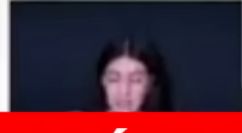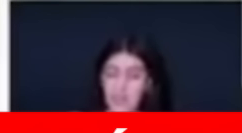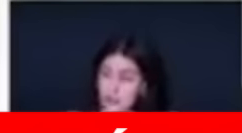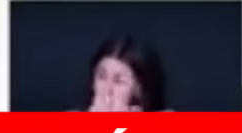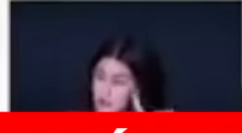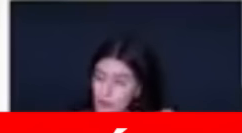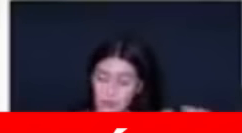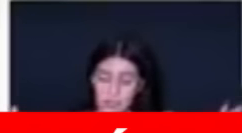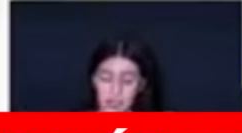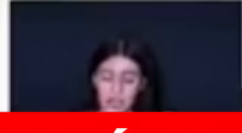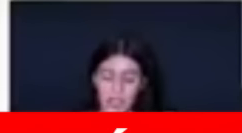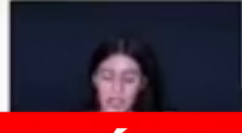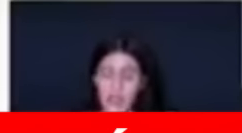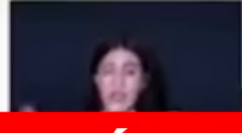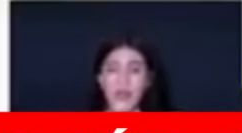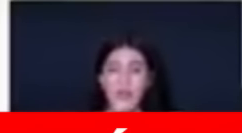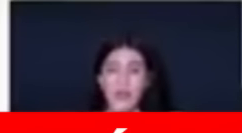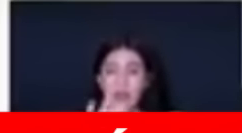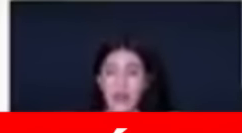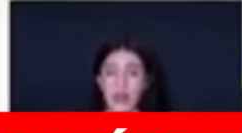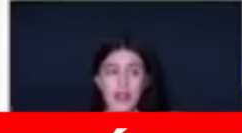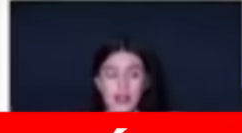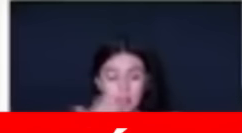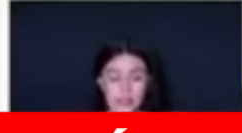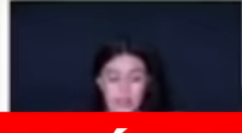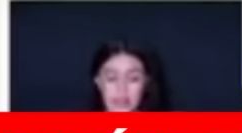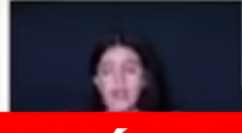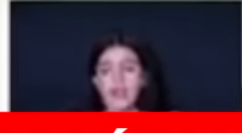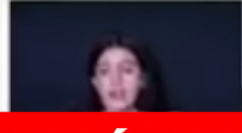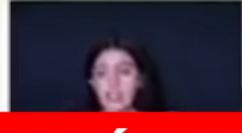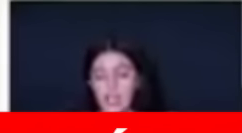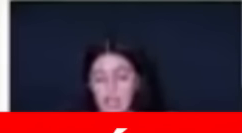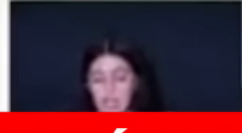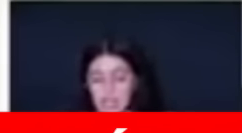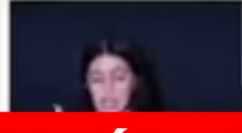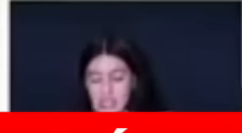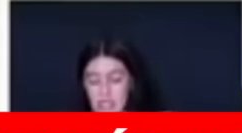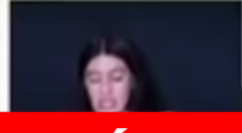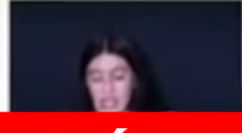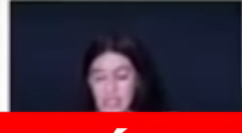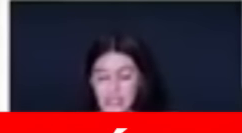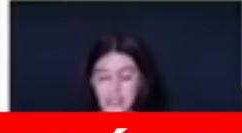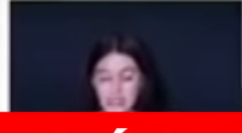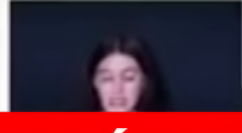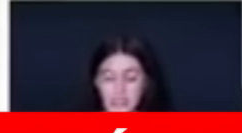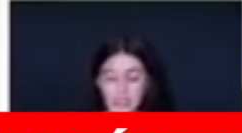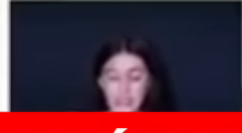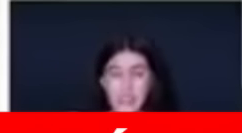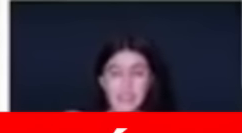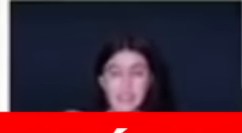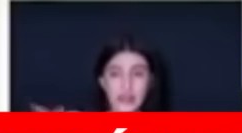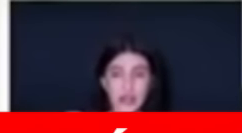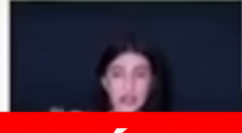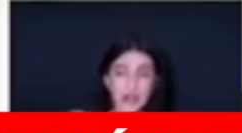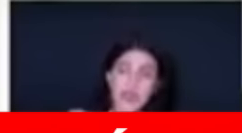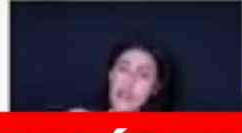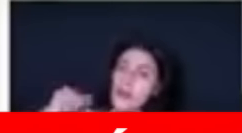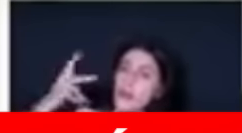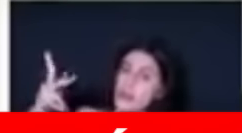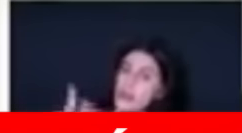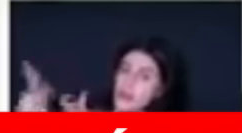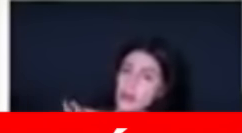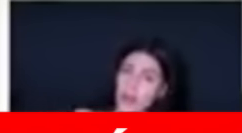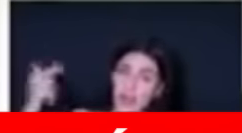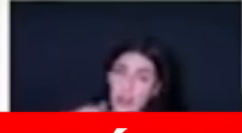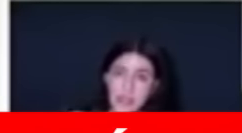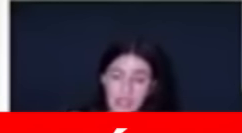país como lo hicimos en la guerra de reforma, como lo hicimos ante las invasiones extranjeras, como